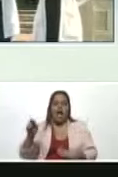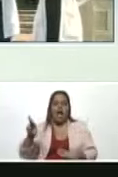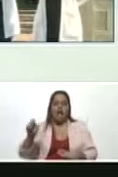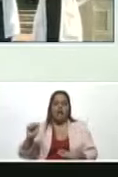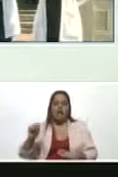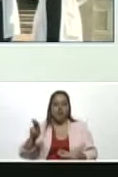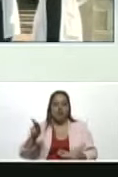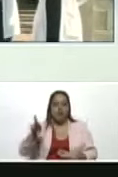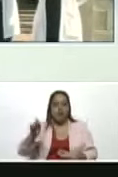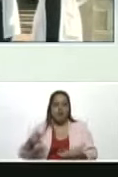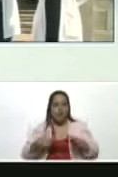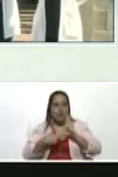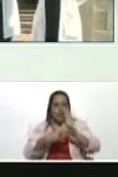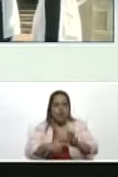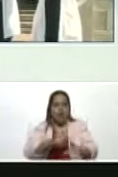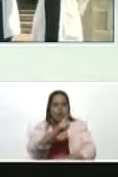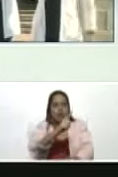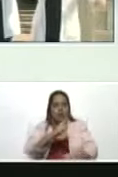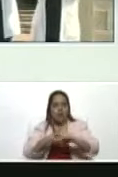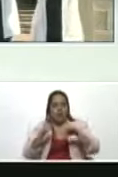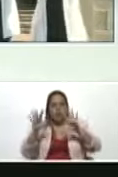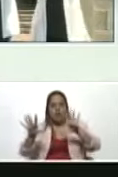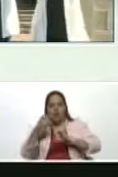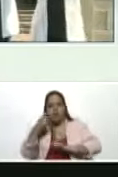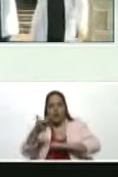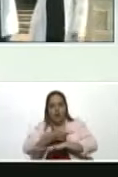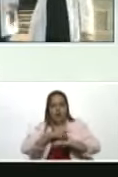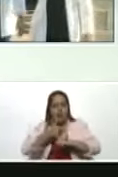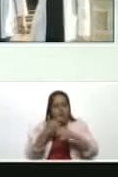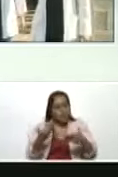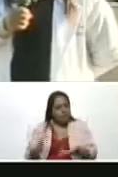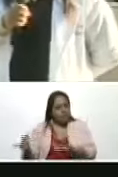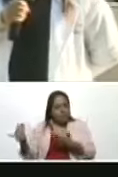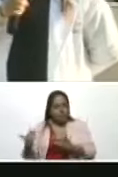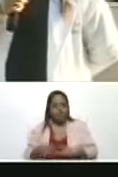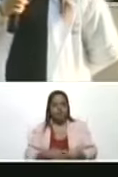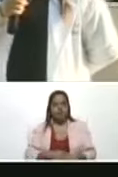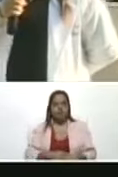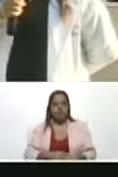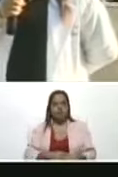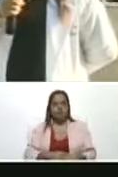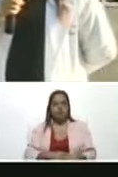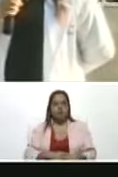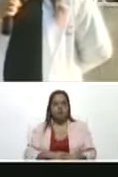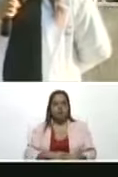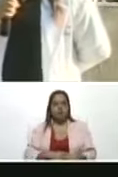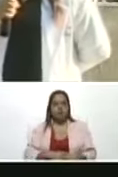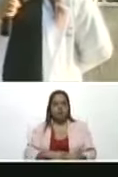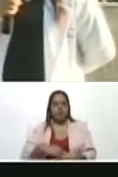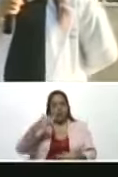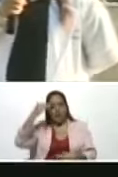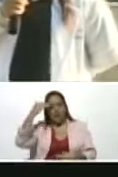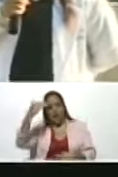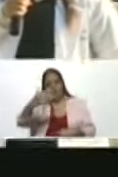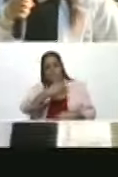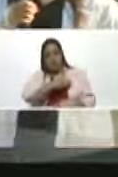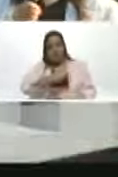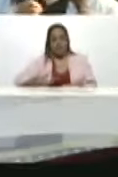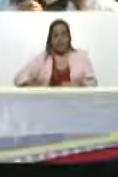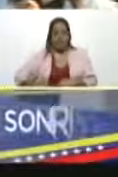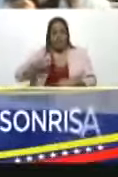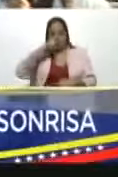para mostrar esto en el 1x10 del Buen Gobierno. Adelante, Araure. Saludos, presidente Nicolás